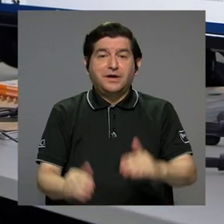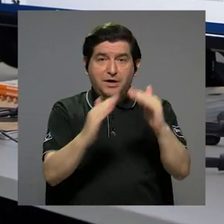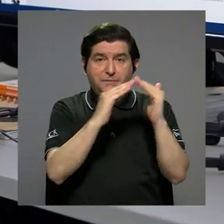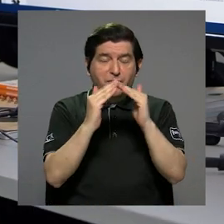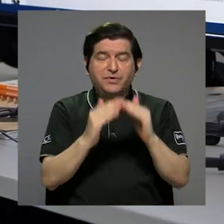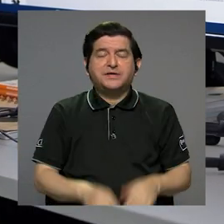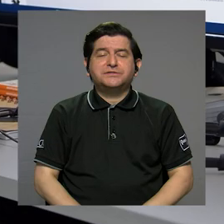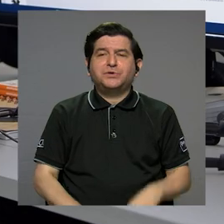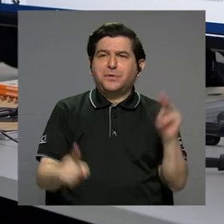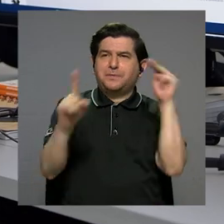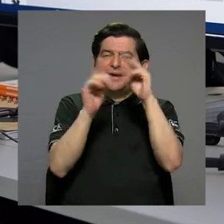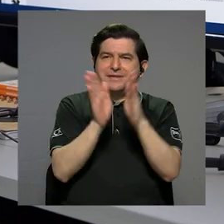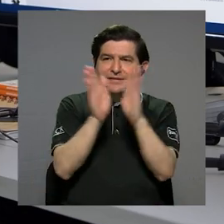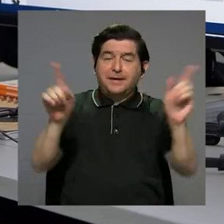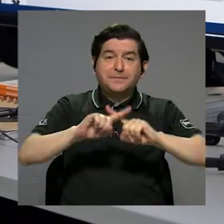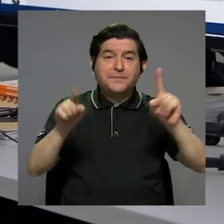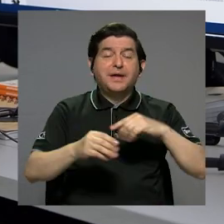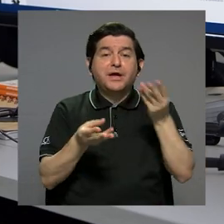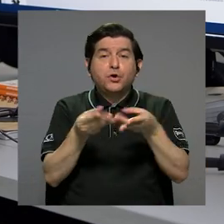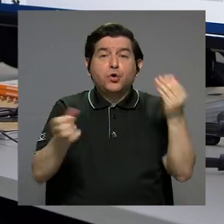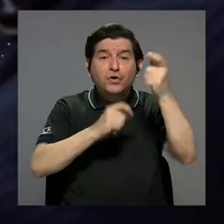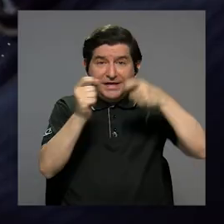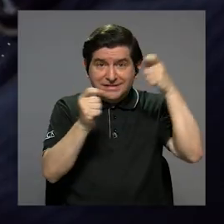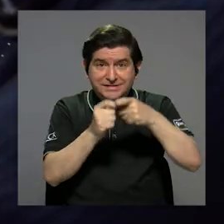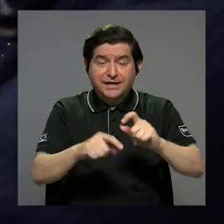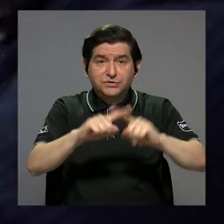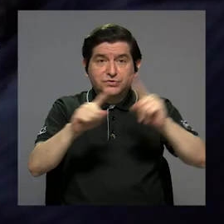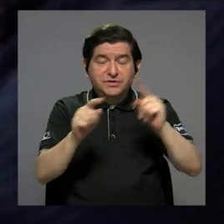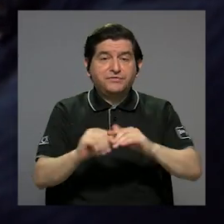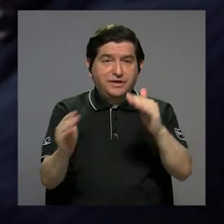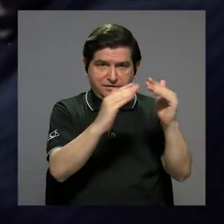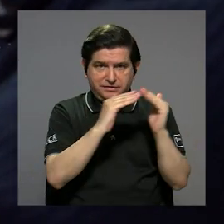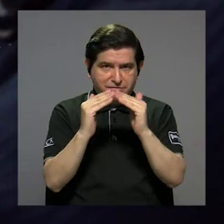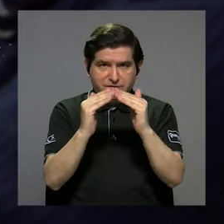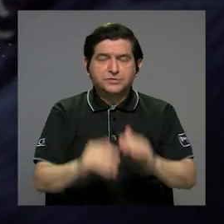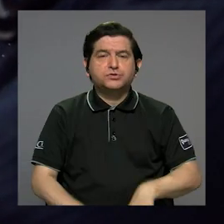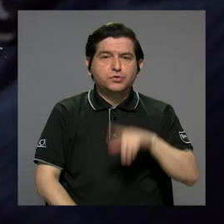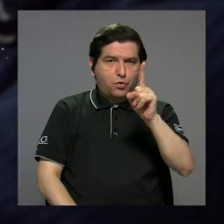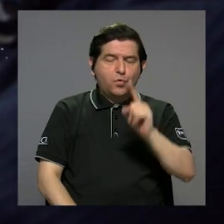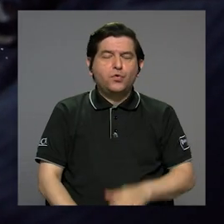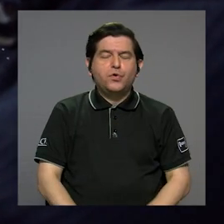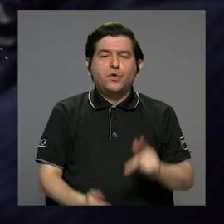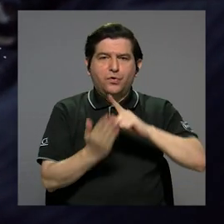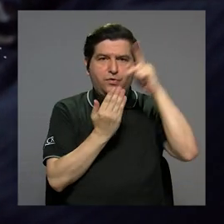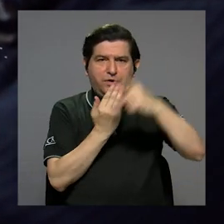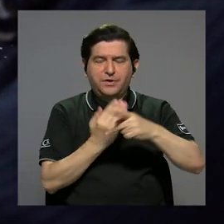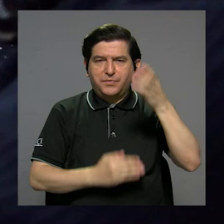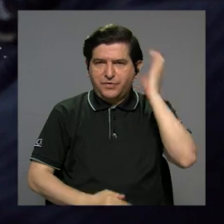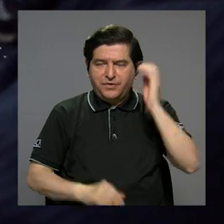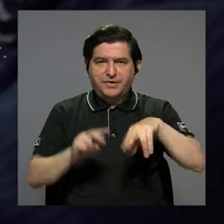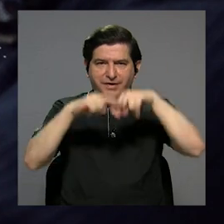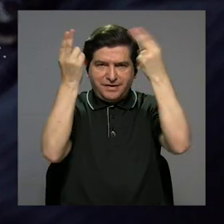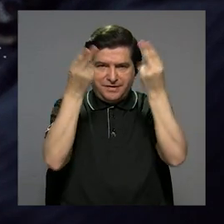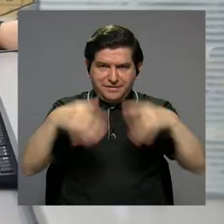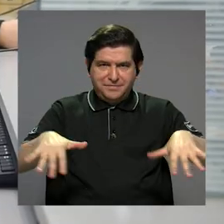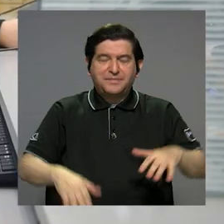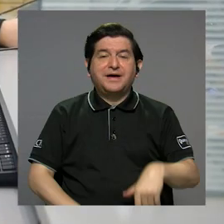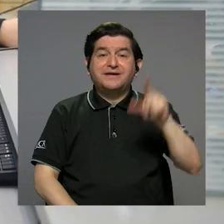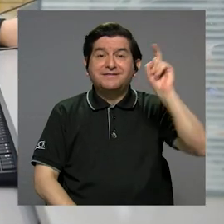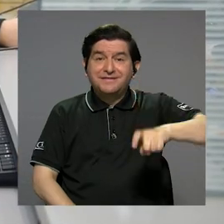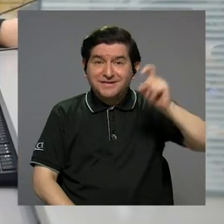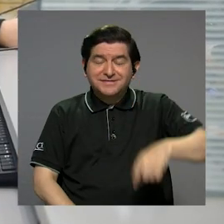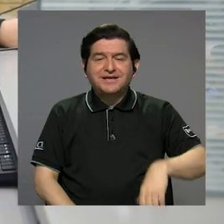público meta general, pero hay productos que son específicos para diferentes públicos metas. Uno de ellos es el podcast. Y a raíz de la necesidad